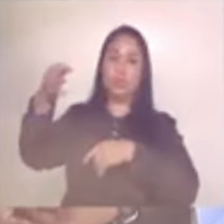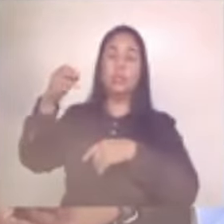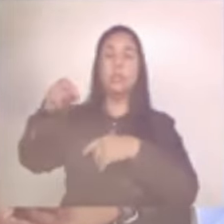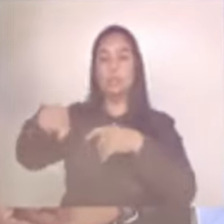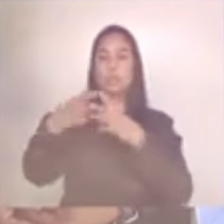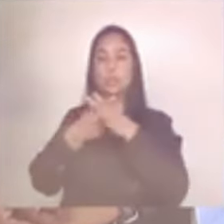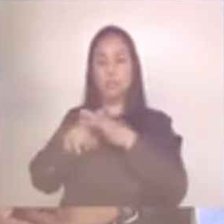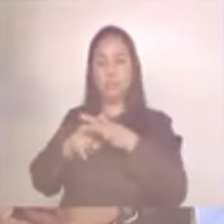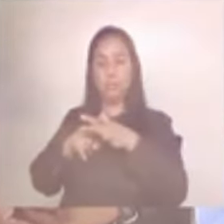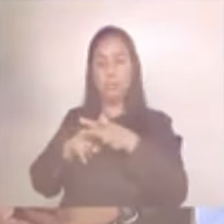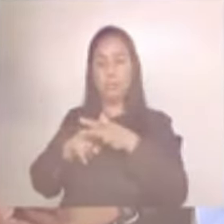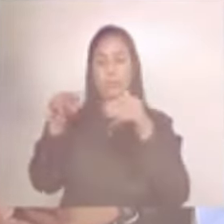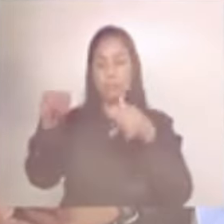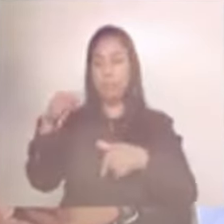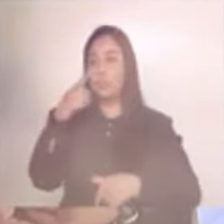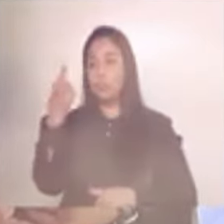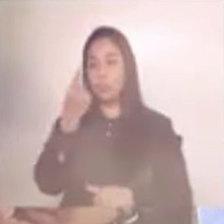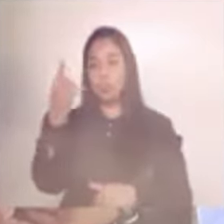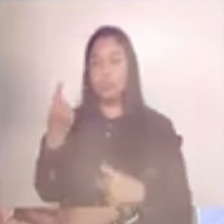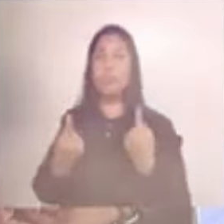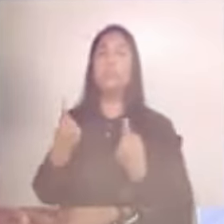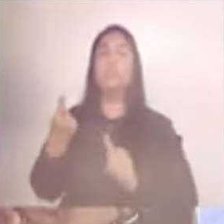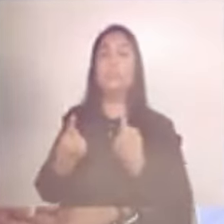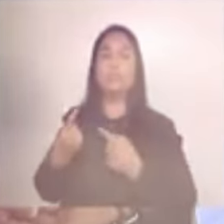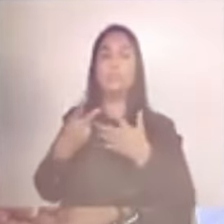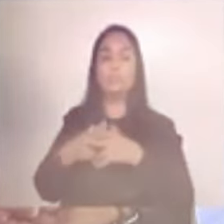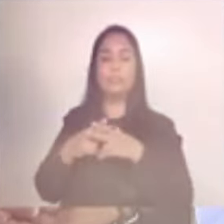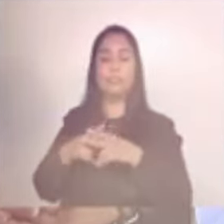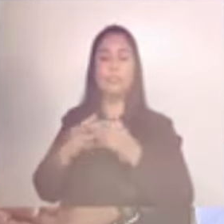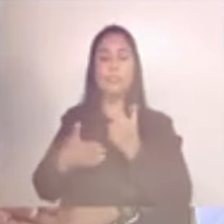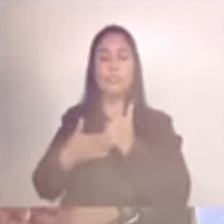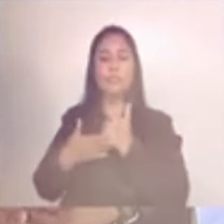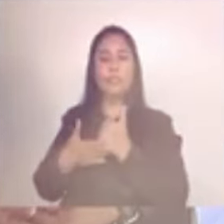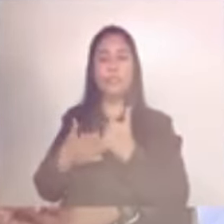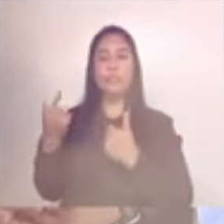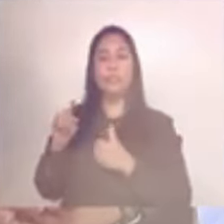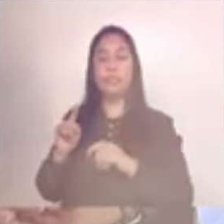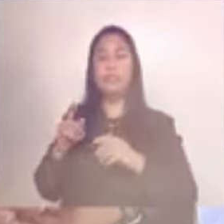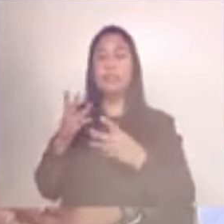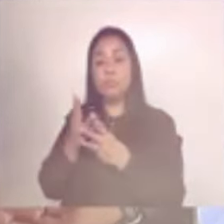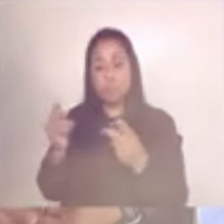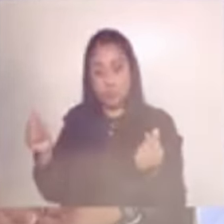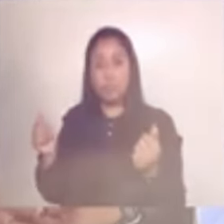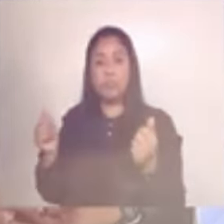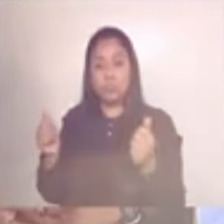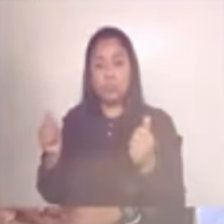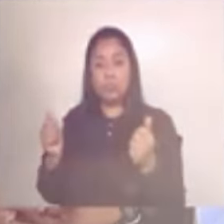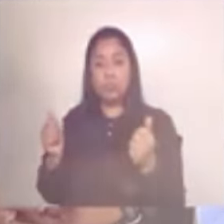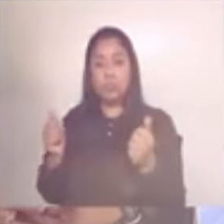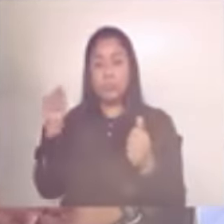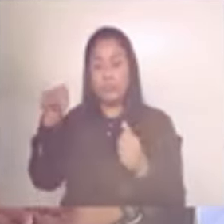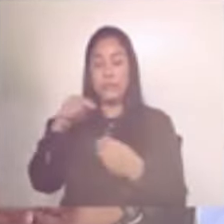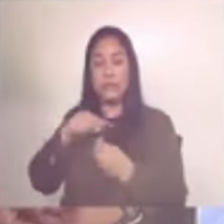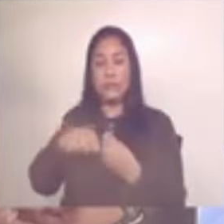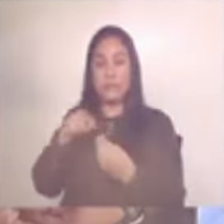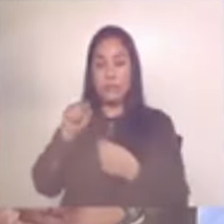a buscar cuáles pueden ser los mecanismos para dar una solución a estas